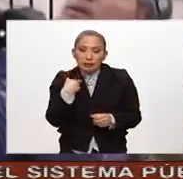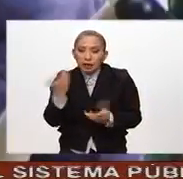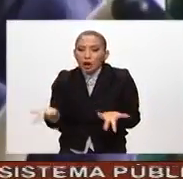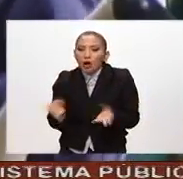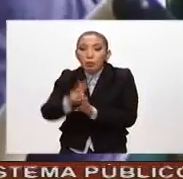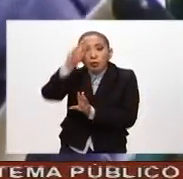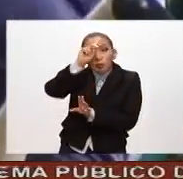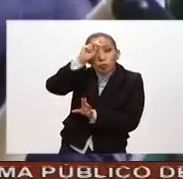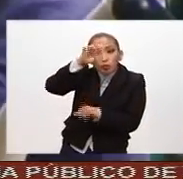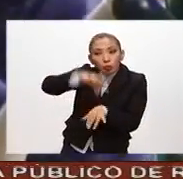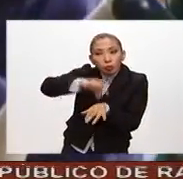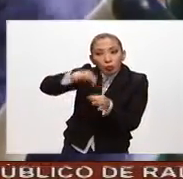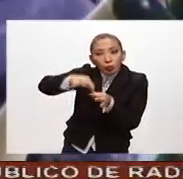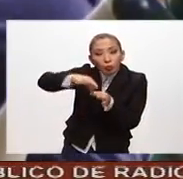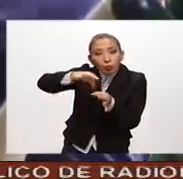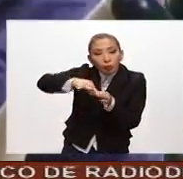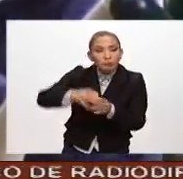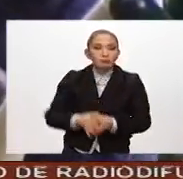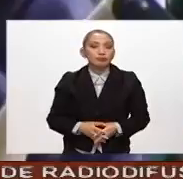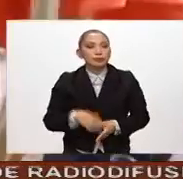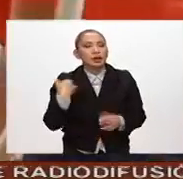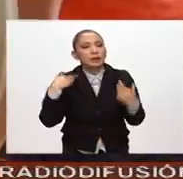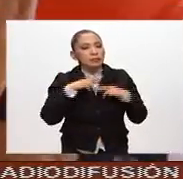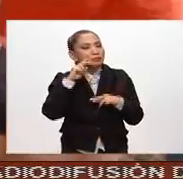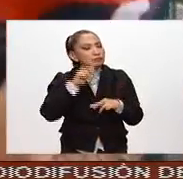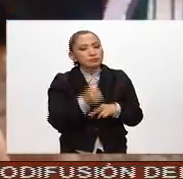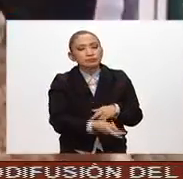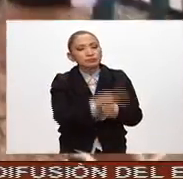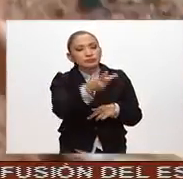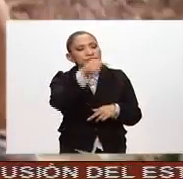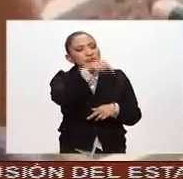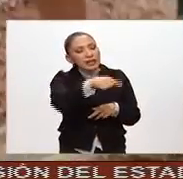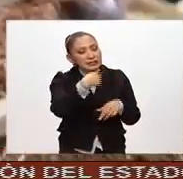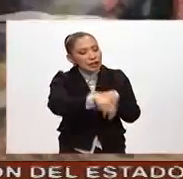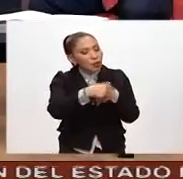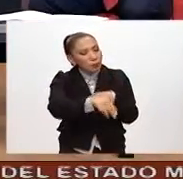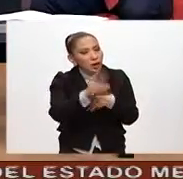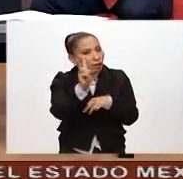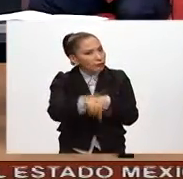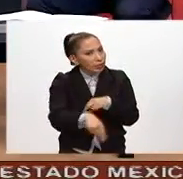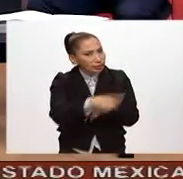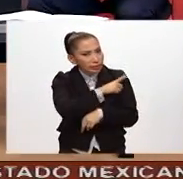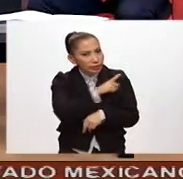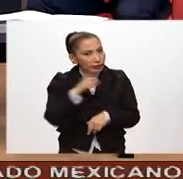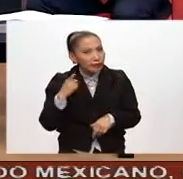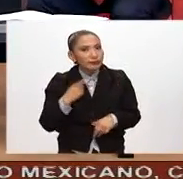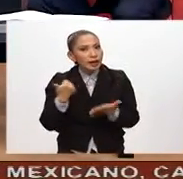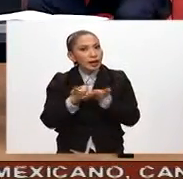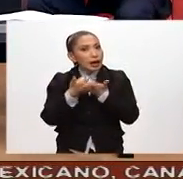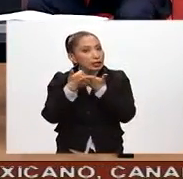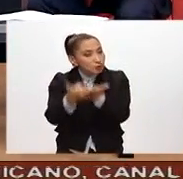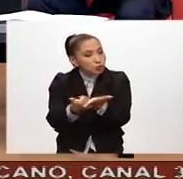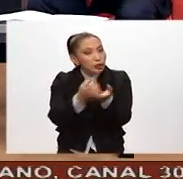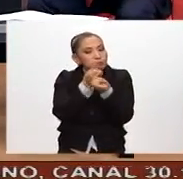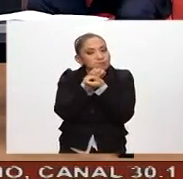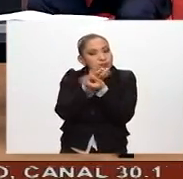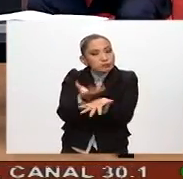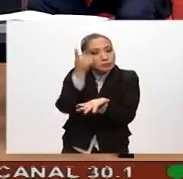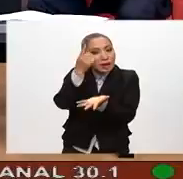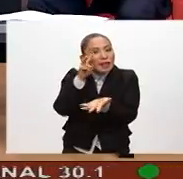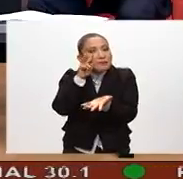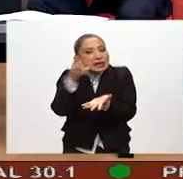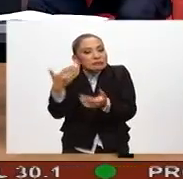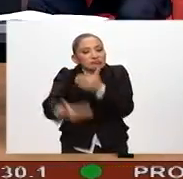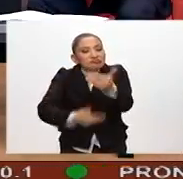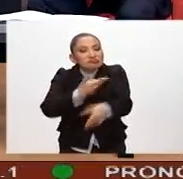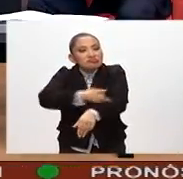una recomendación muy puntual, ¿no? Maestra, como siempre le preguntamos, este tipo de datos sin duda deben de ayudar a ver qué